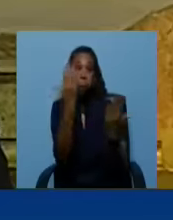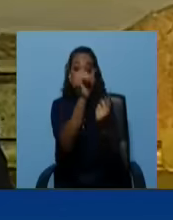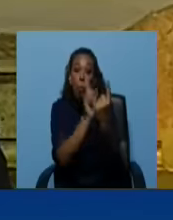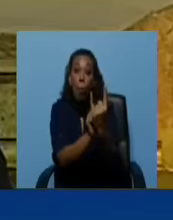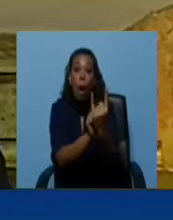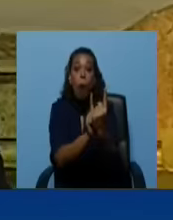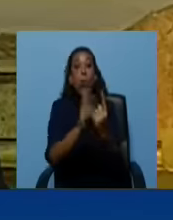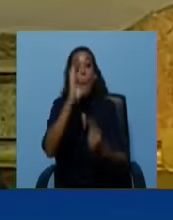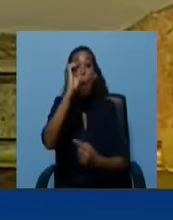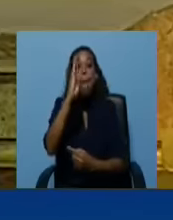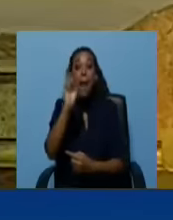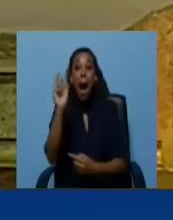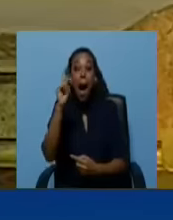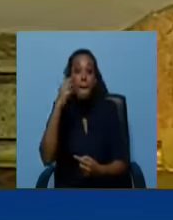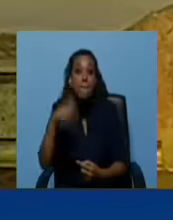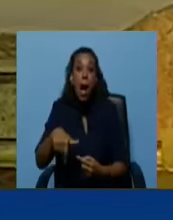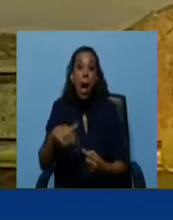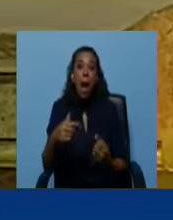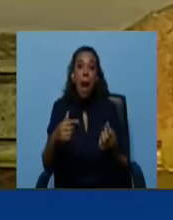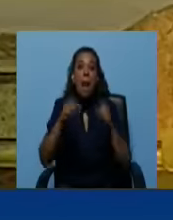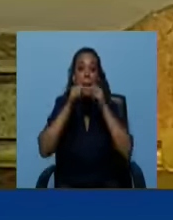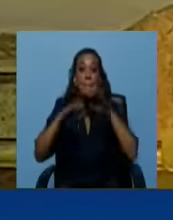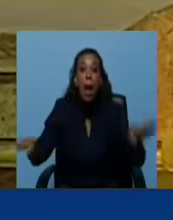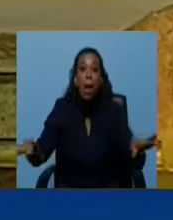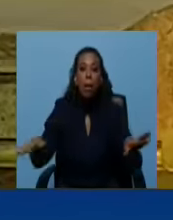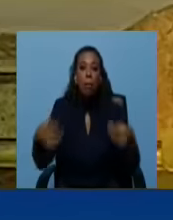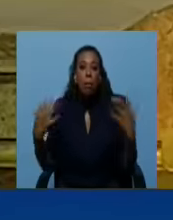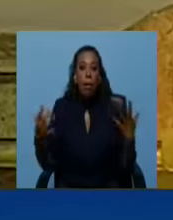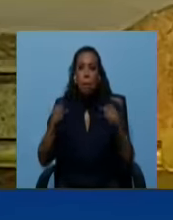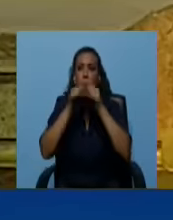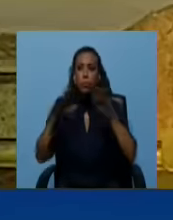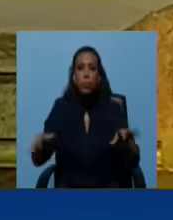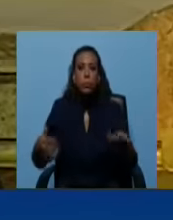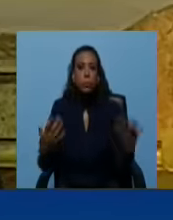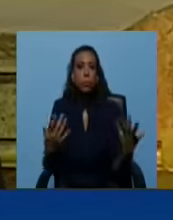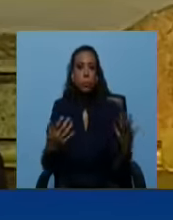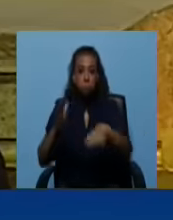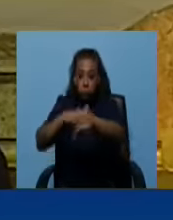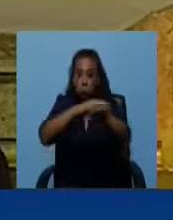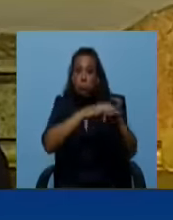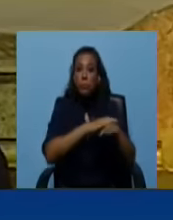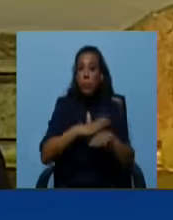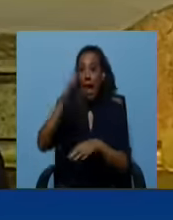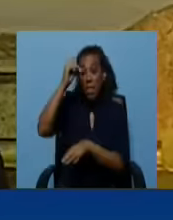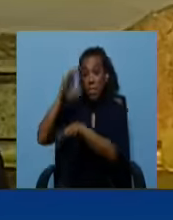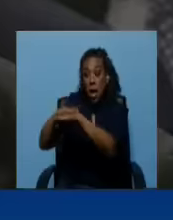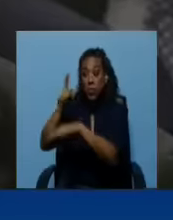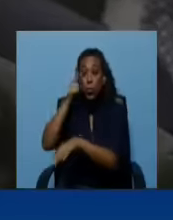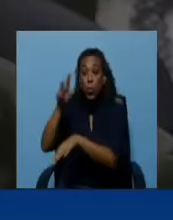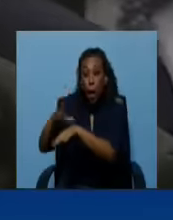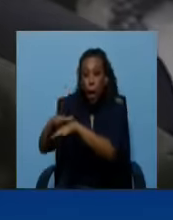Cuando Obama saca ese decreto, ya en la práctica, compañera Delcy Rodríguez,